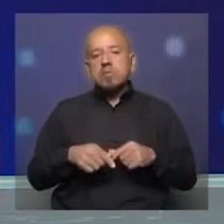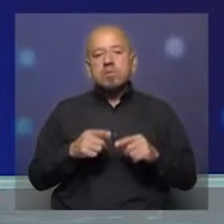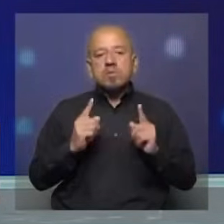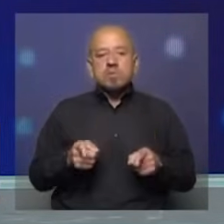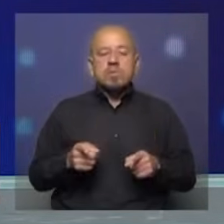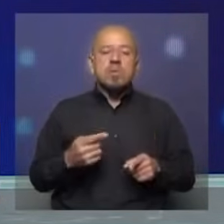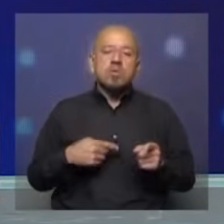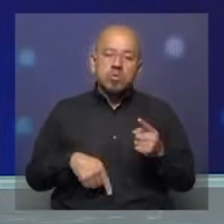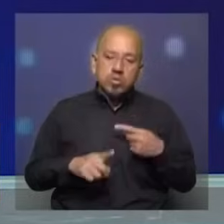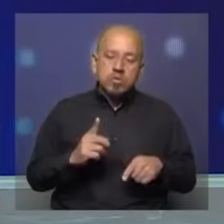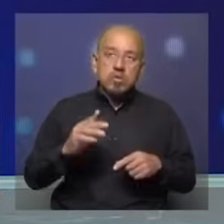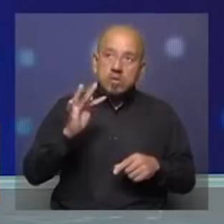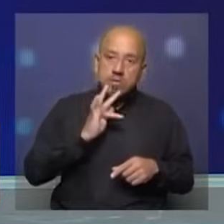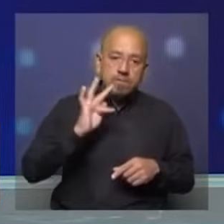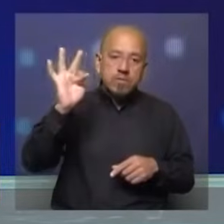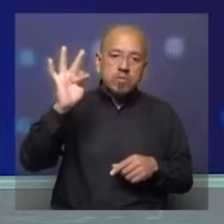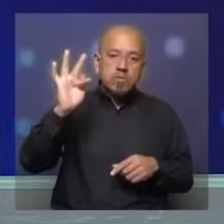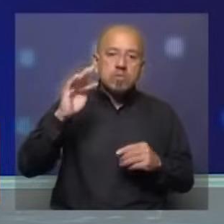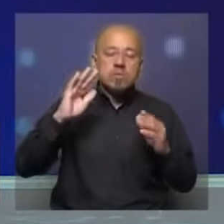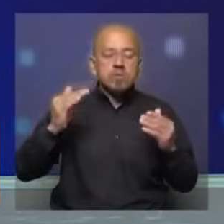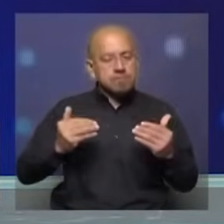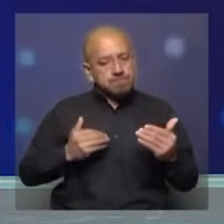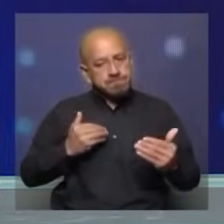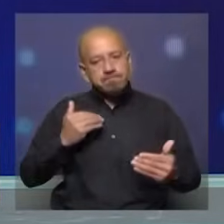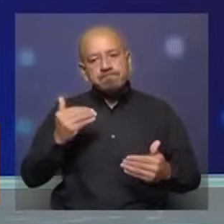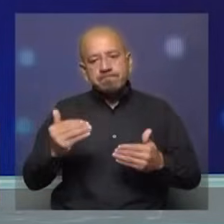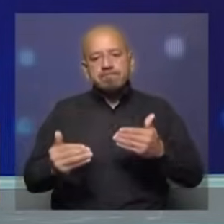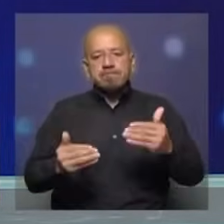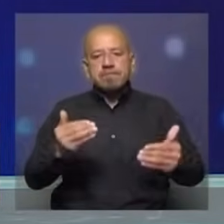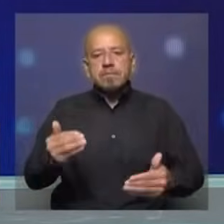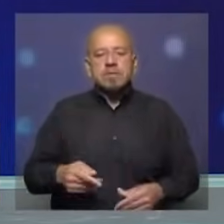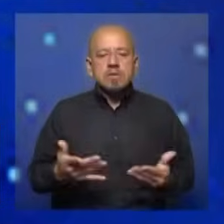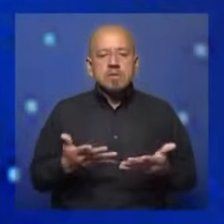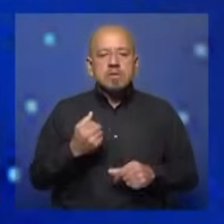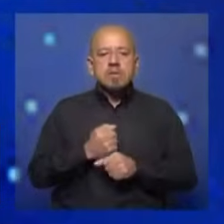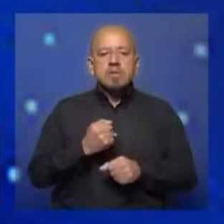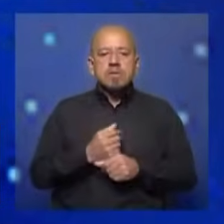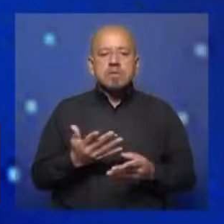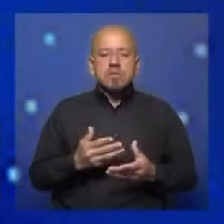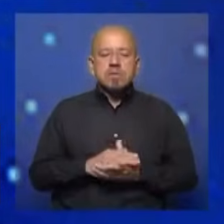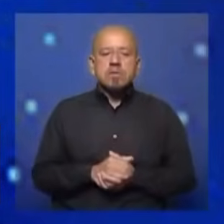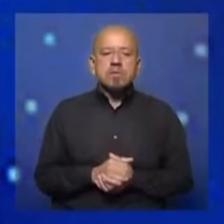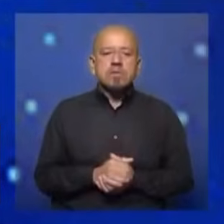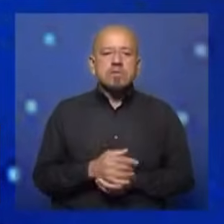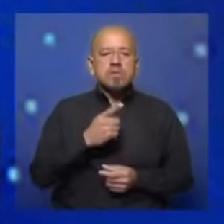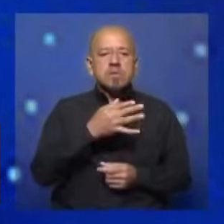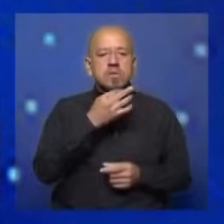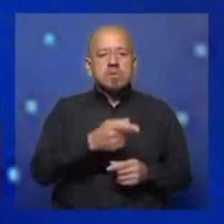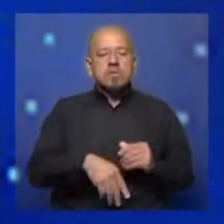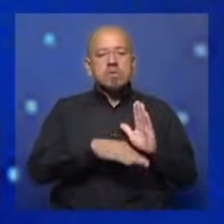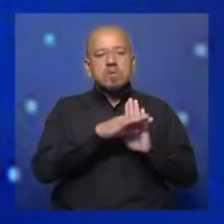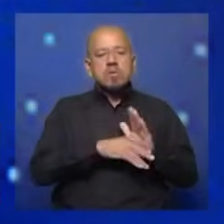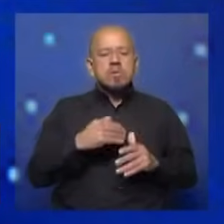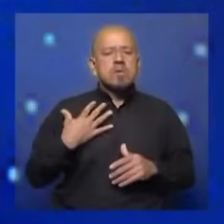ese camino. Así que el futuro es un camino para trabajar en el presente. José, al principio usted habló de un programa de valores.